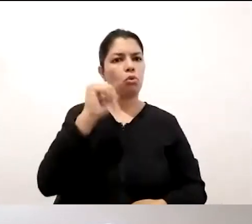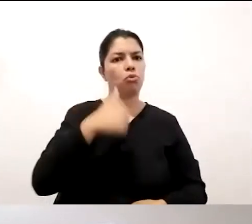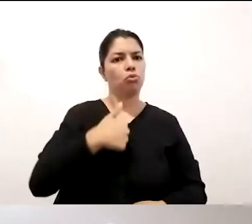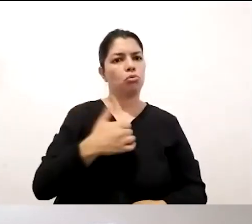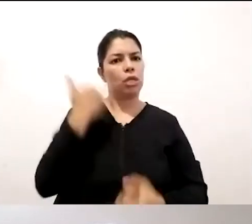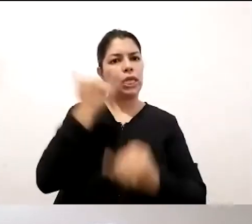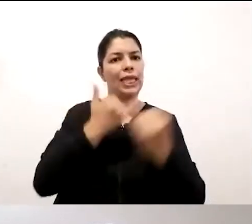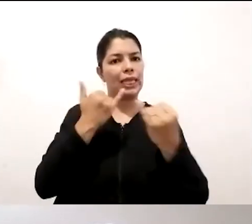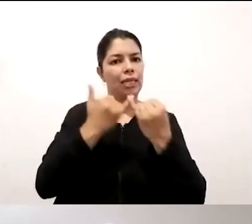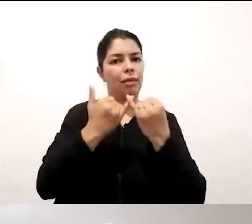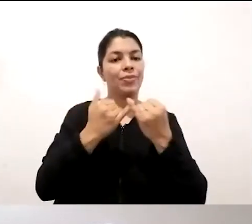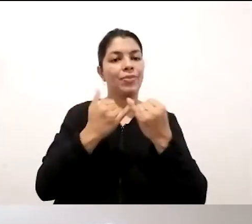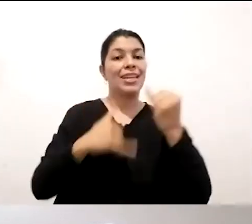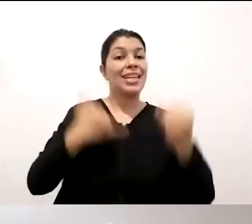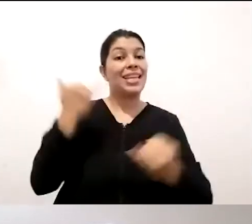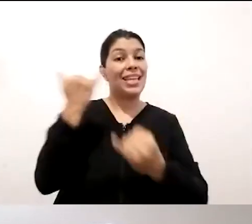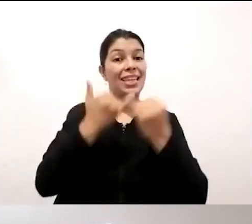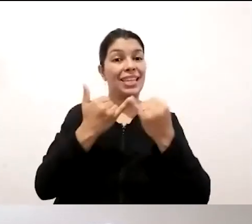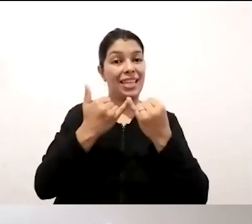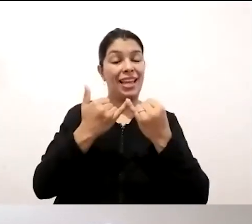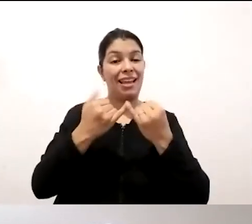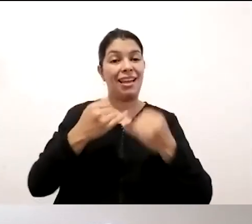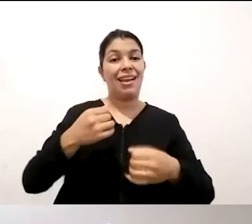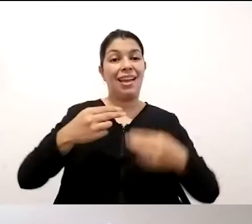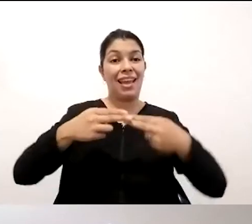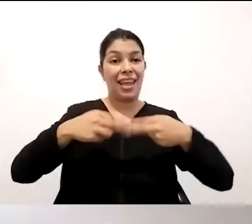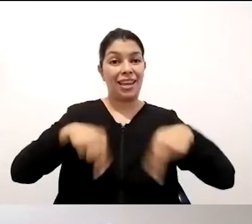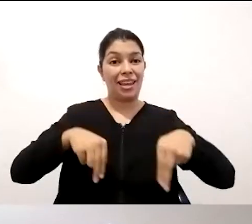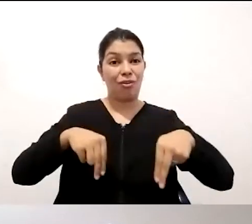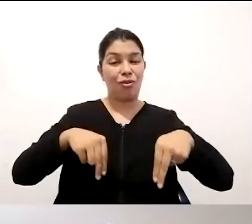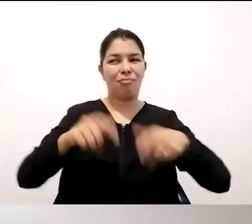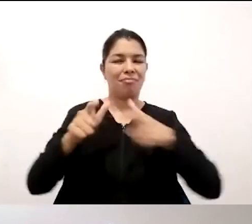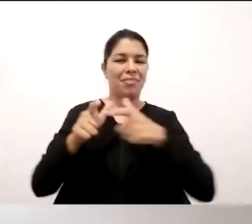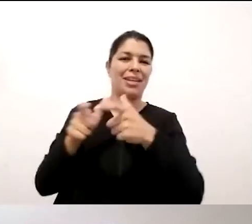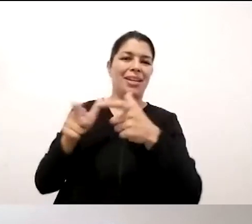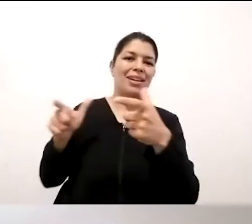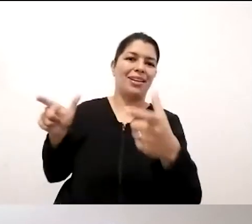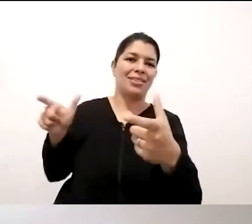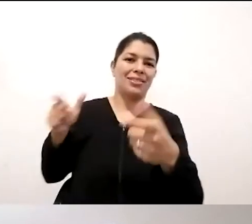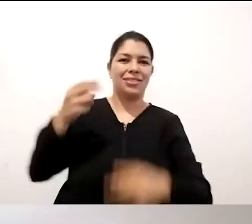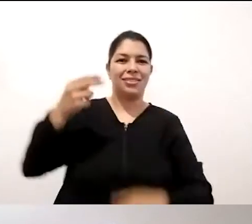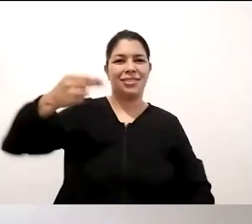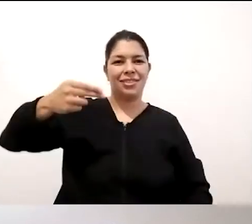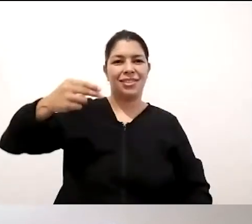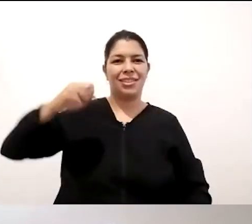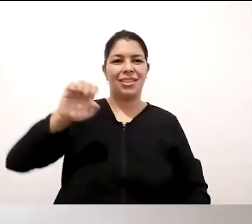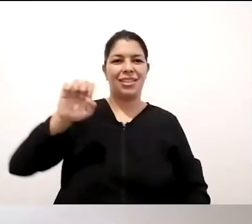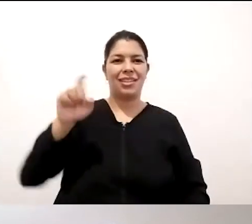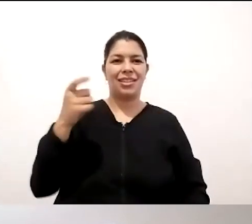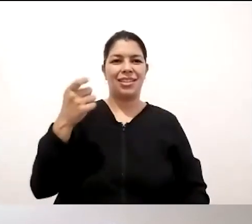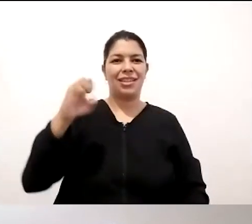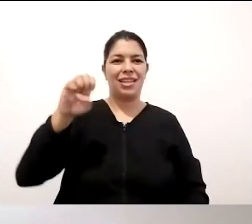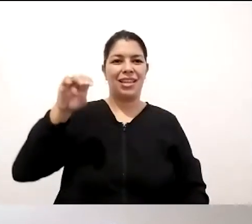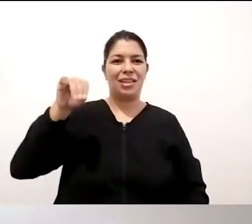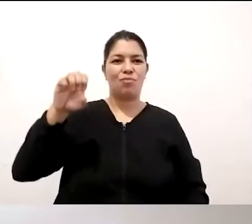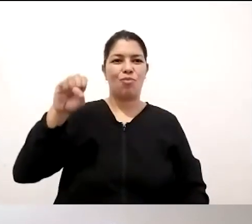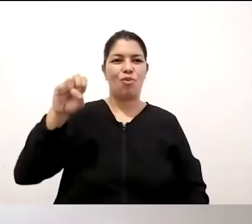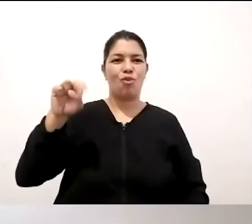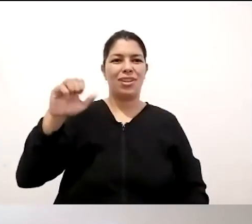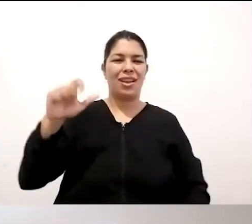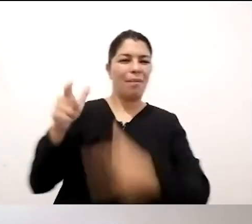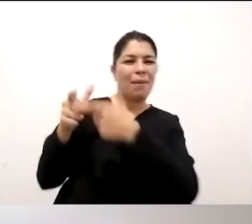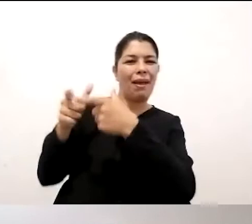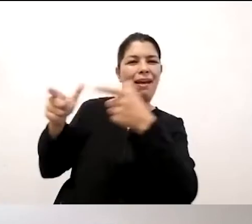género hegemónicas. ¿Por qué? Porque la mayoría de la población lo entiende y lo vive de esa manera. Entonces es algo que es